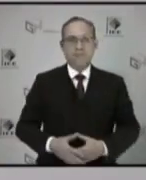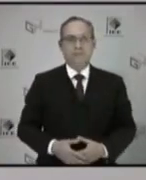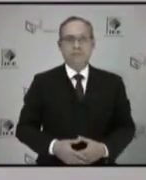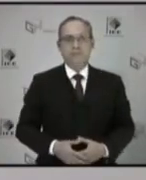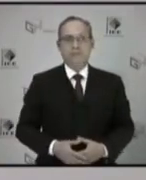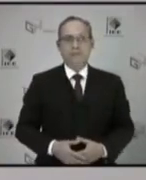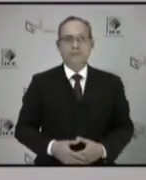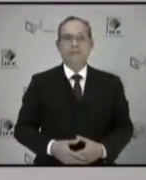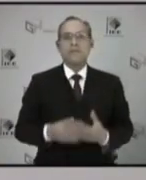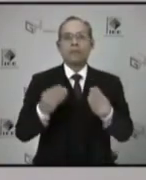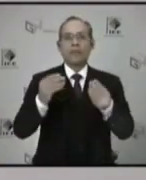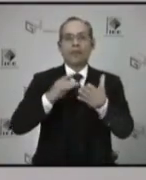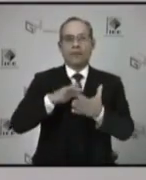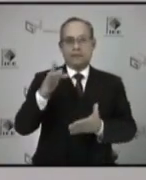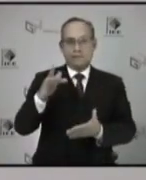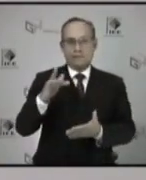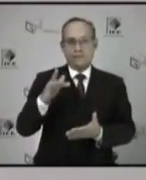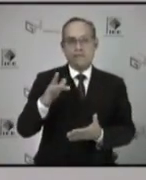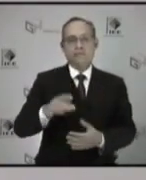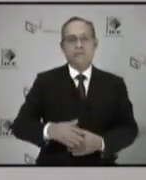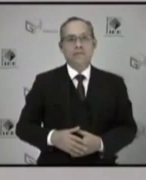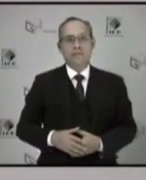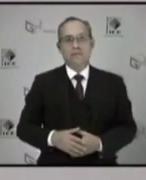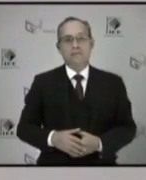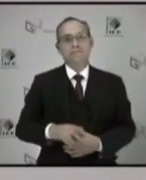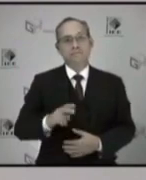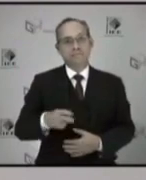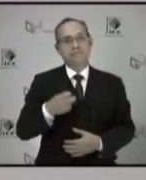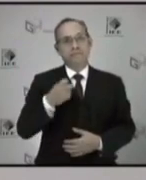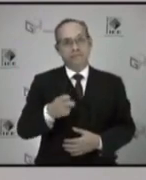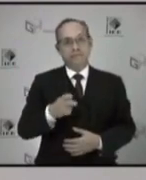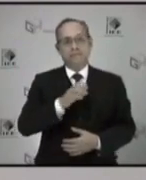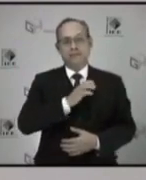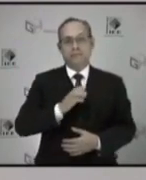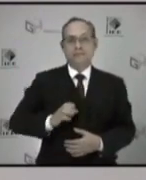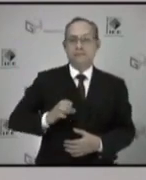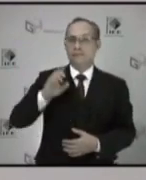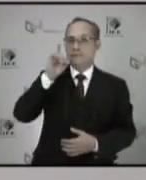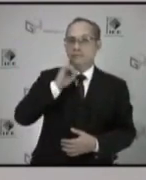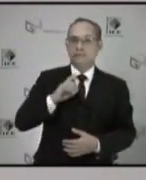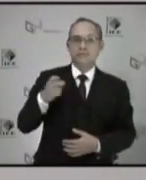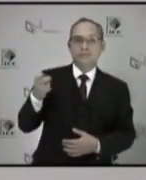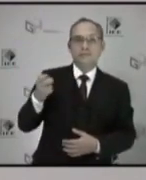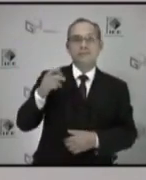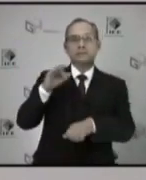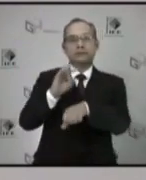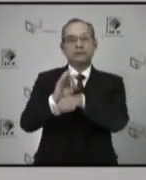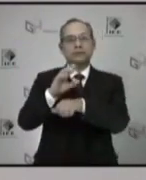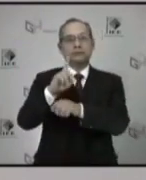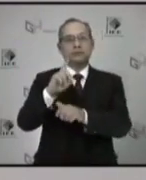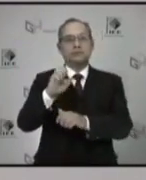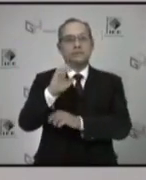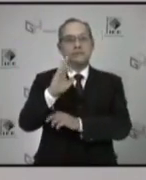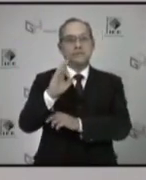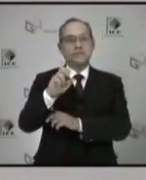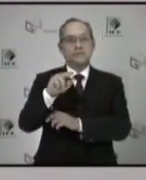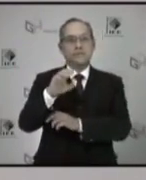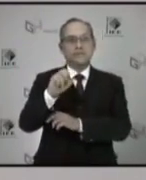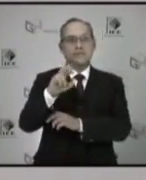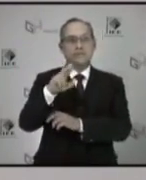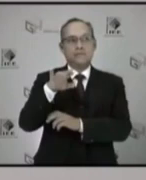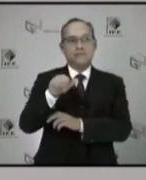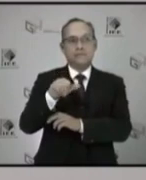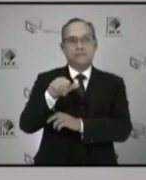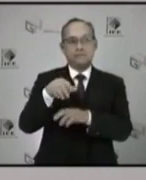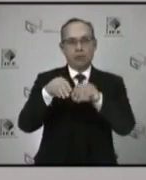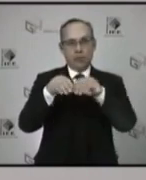Muchas gracias. Qué bueno que menciona la candidata la Defensoría Pública a personas que los están despojando de sus terrenos, de sus